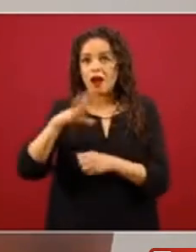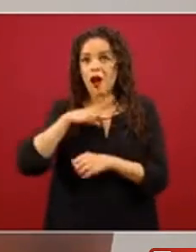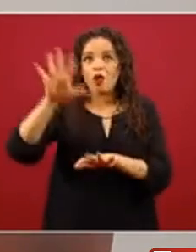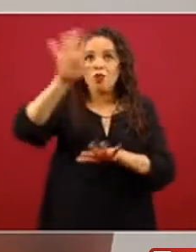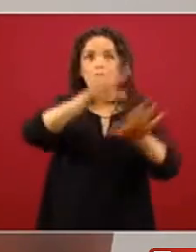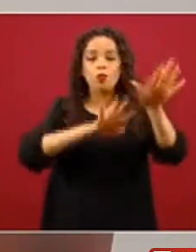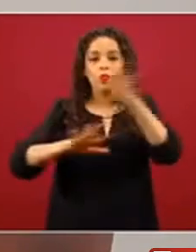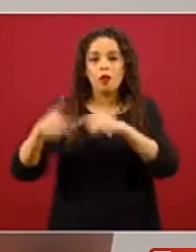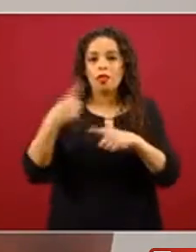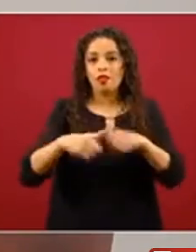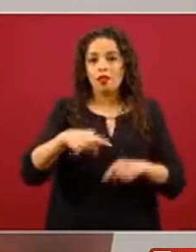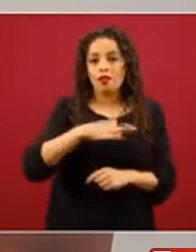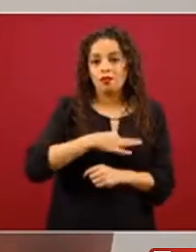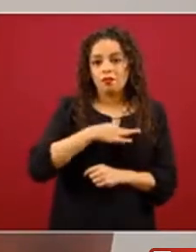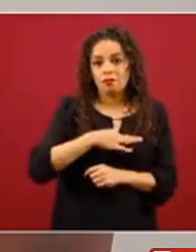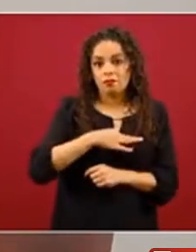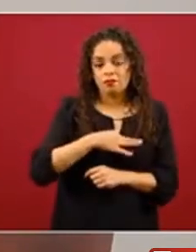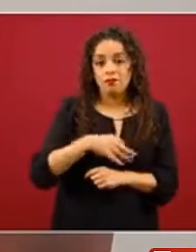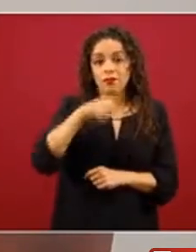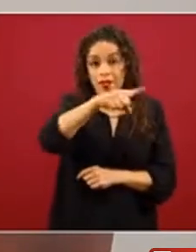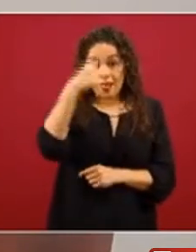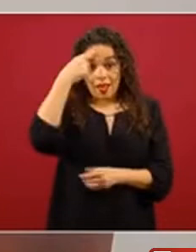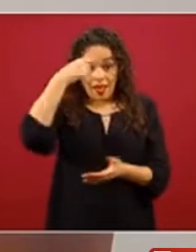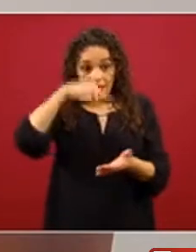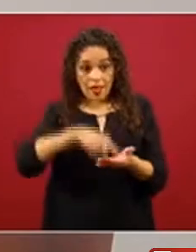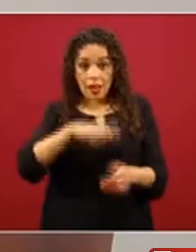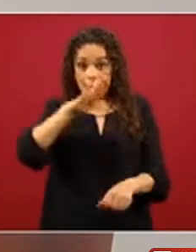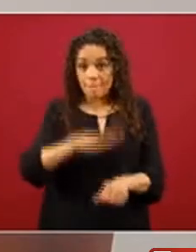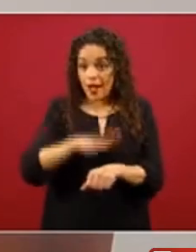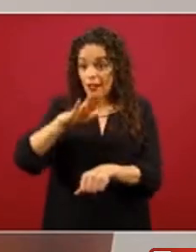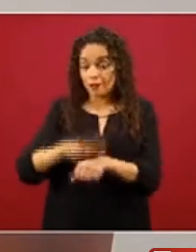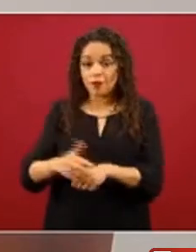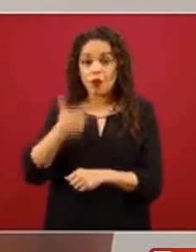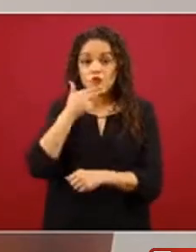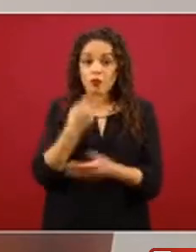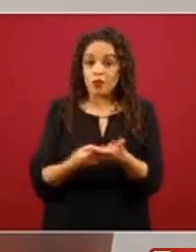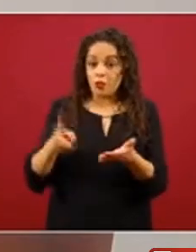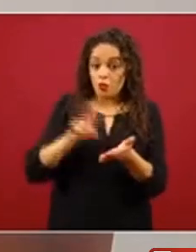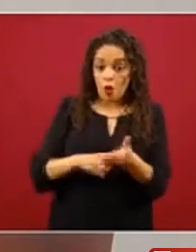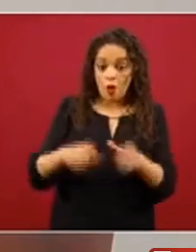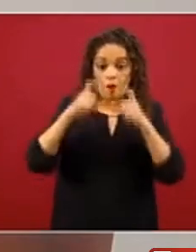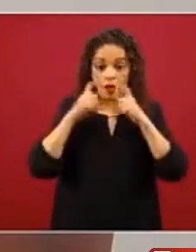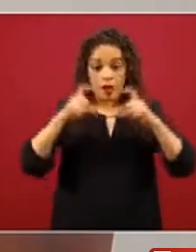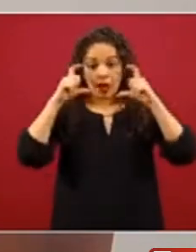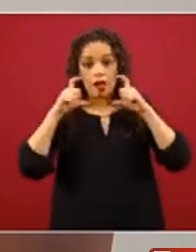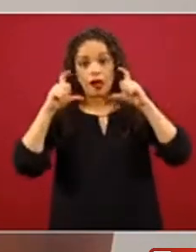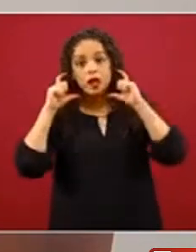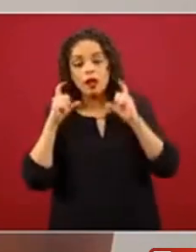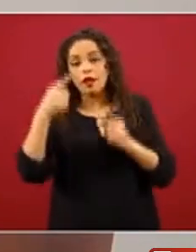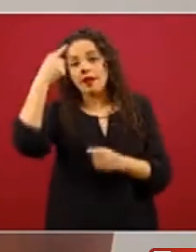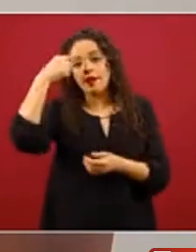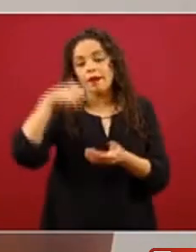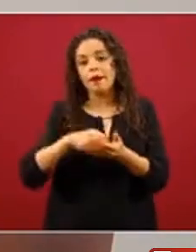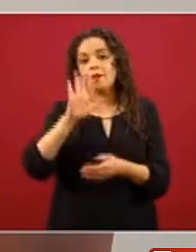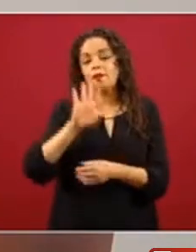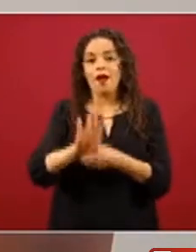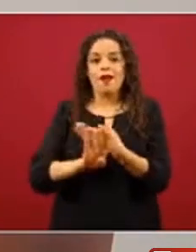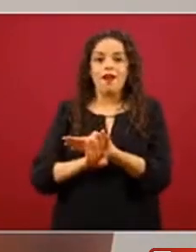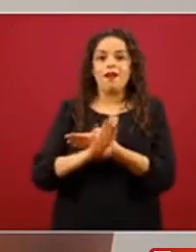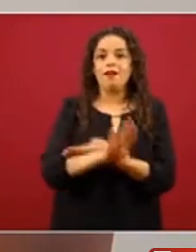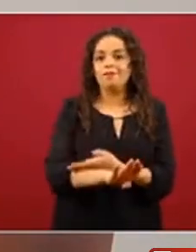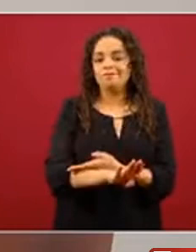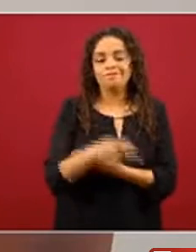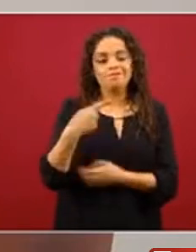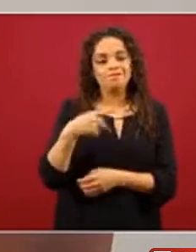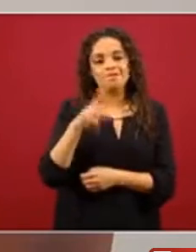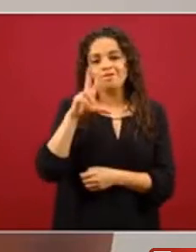iban a estar más protegidas, cuando lo que conocemos es que un uso correcto debe de estar en esta parte